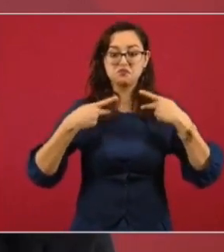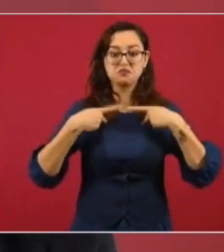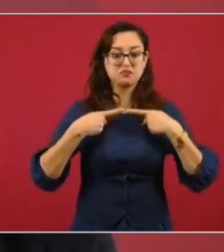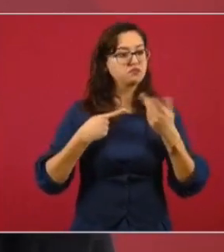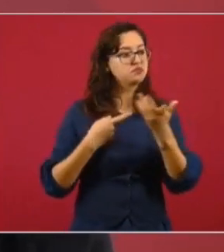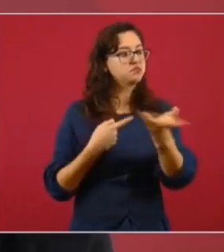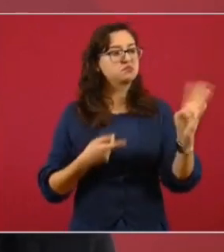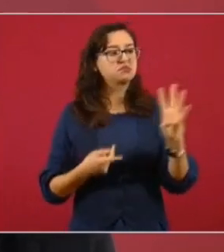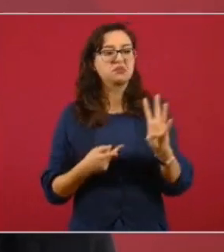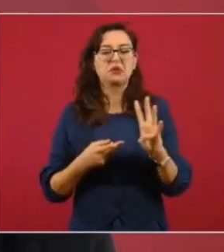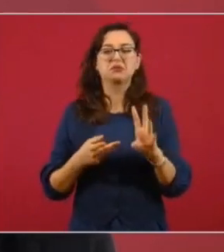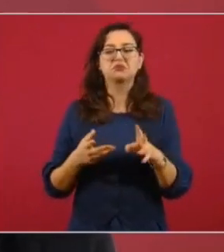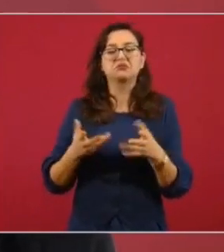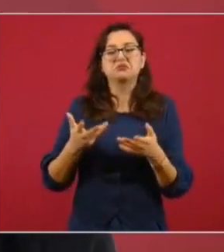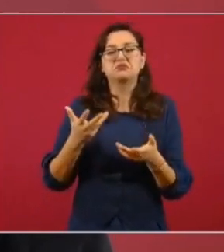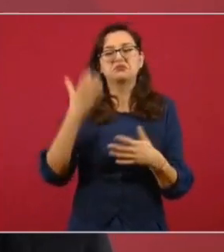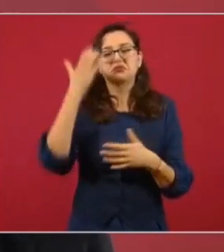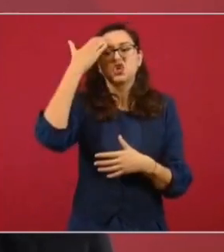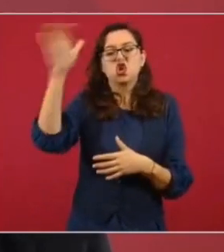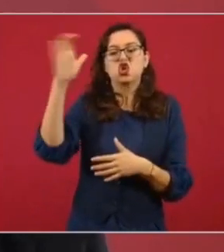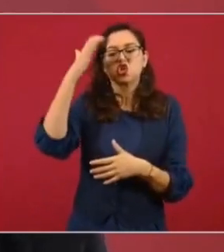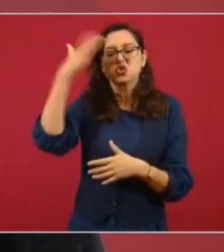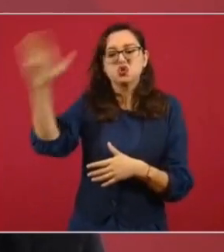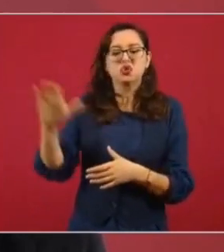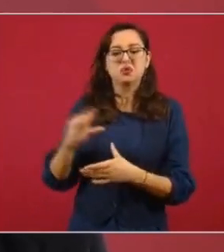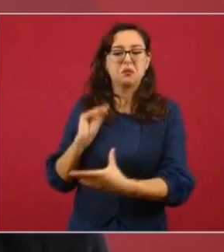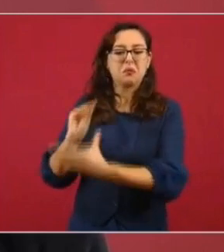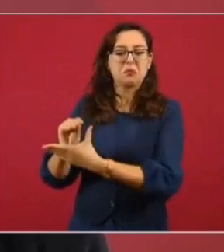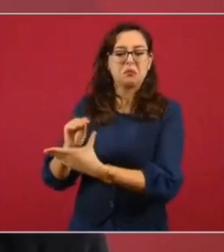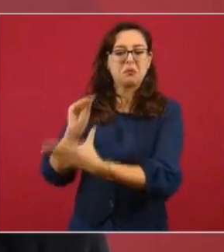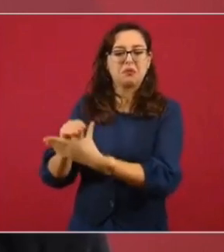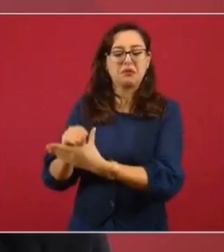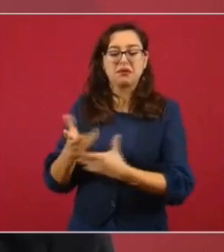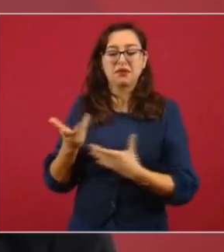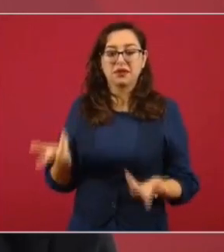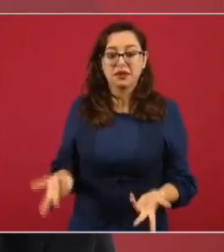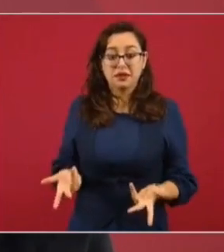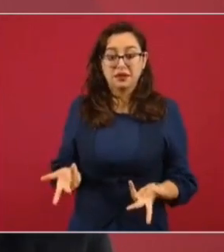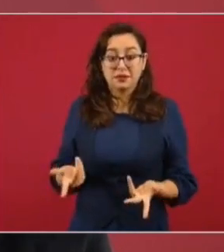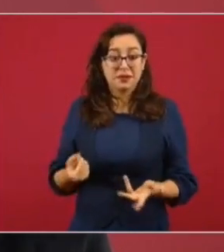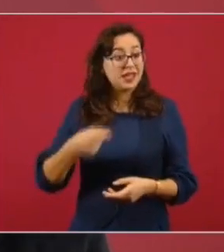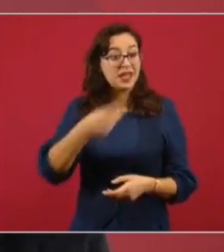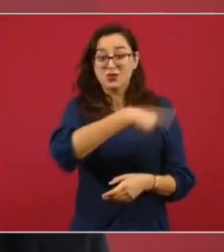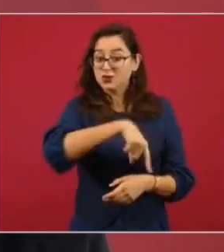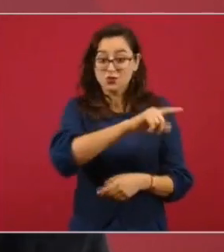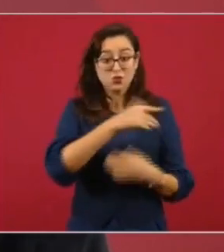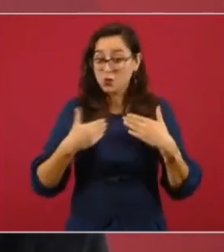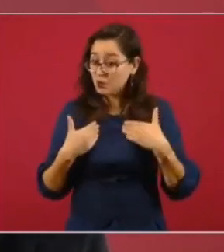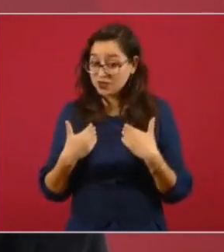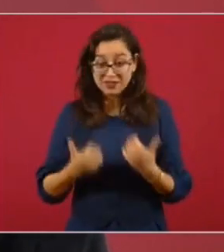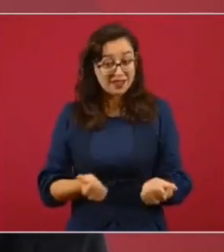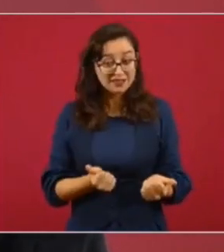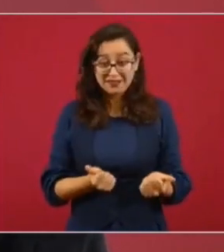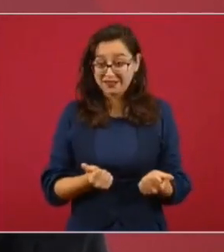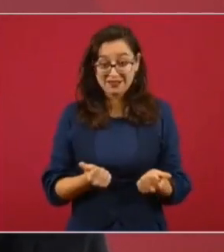existe una nueva realidad y que ya no se puede, como siempre lo digo, poner